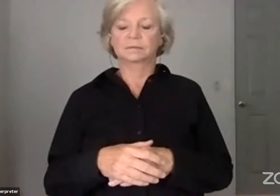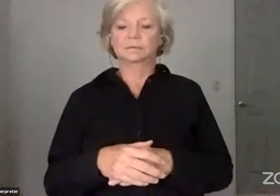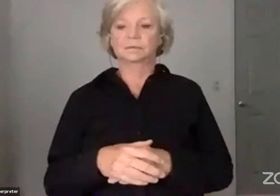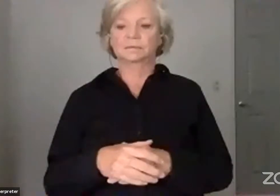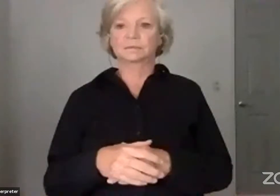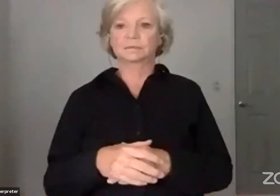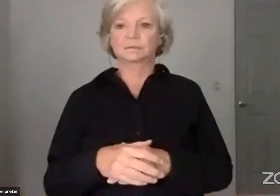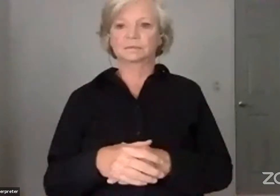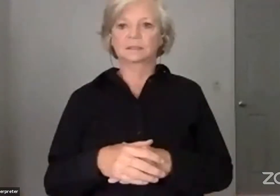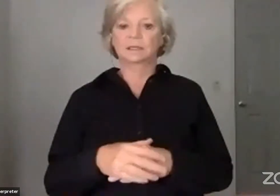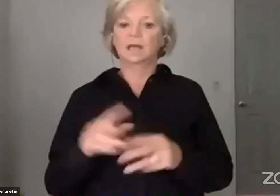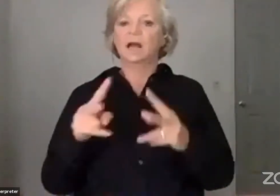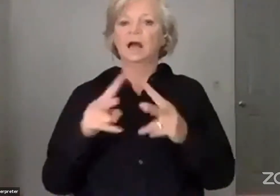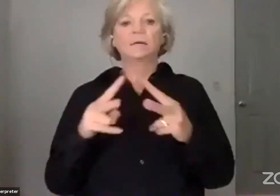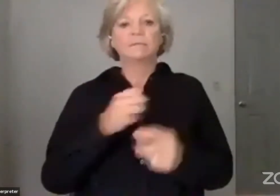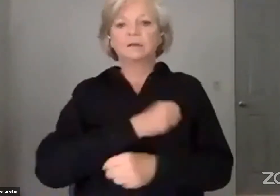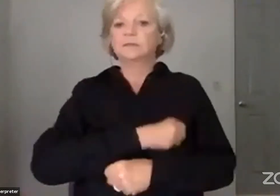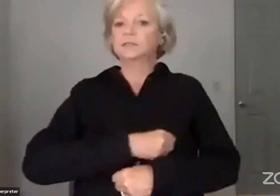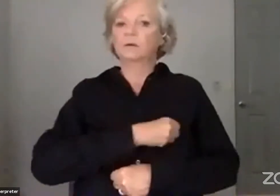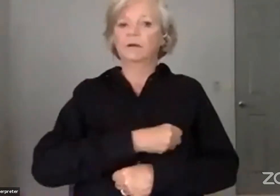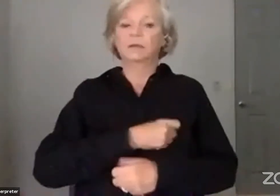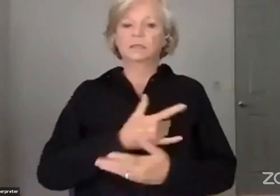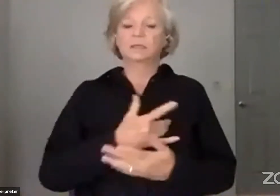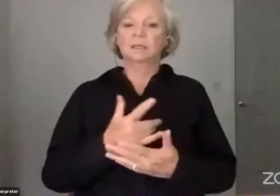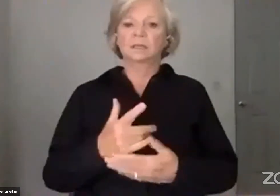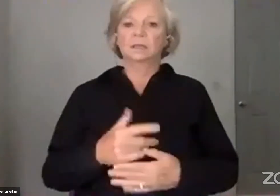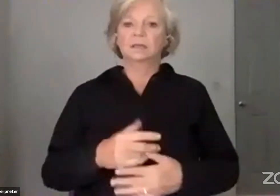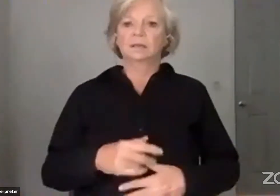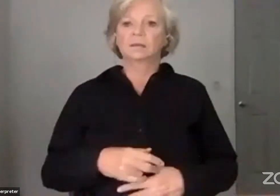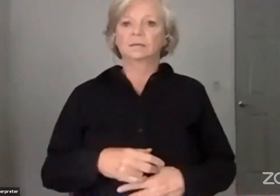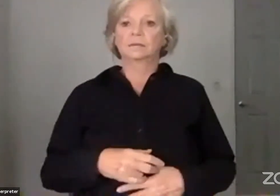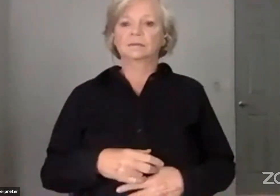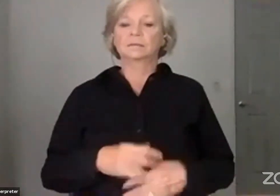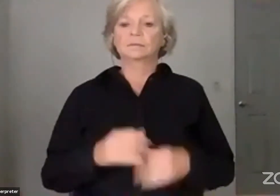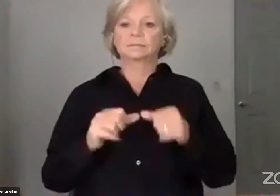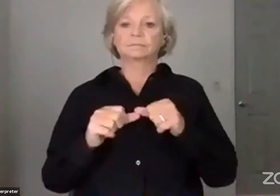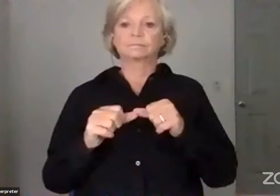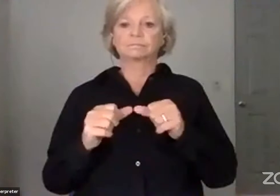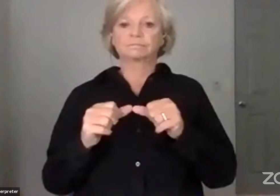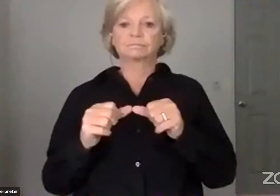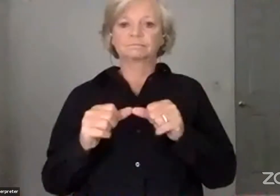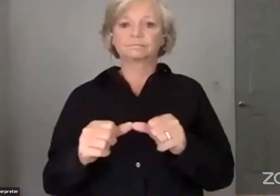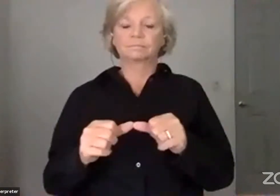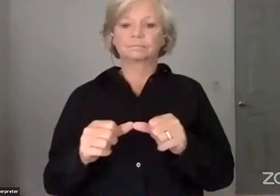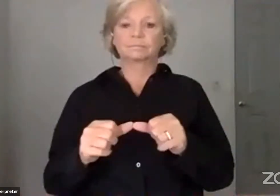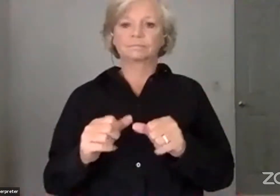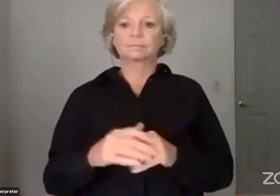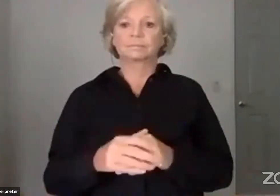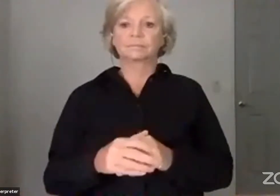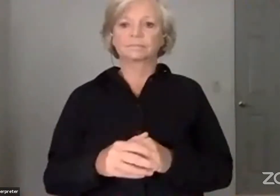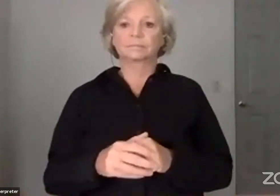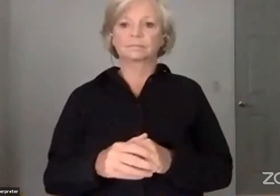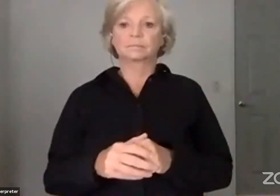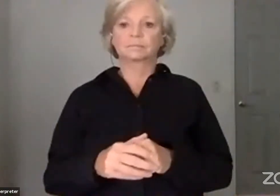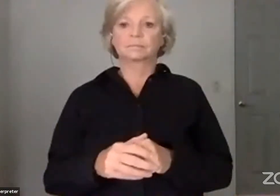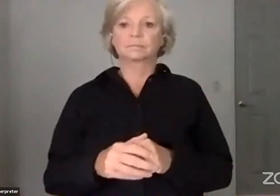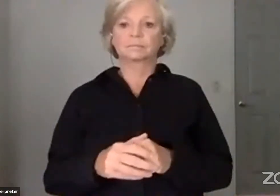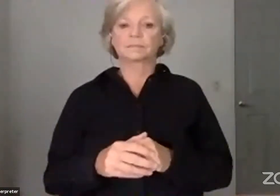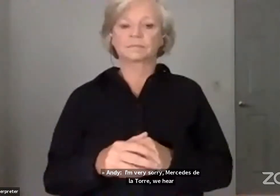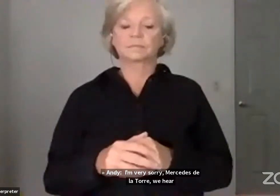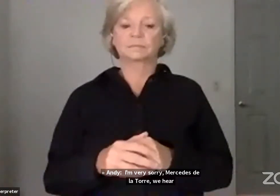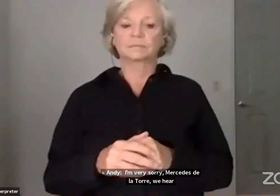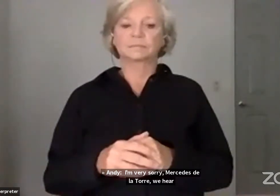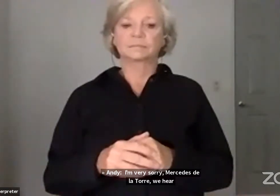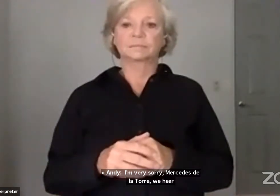I'm very sorry, Mercedes. We continue to Tuvimos only que hear estar Spanish. viendo lo que era la vacuna, tomar los cursos